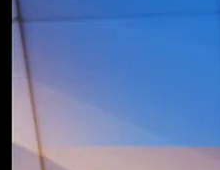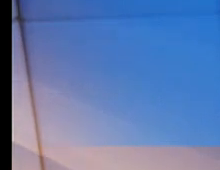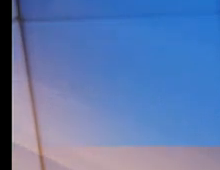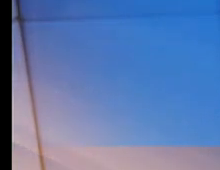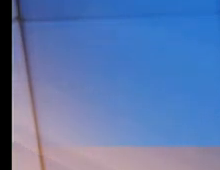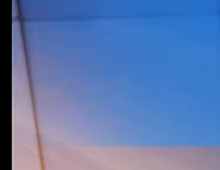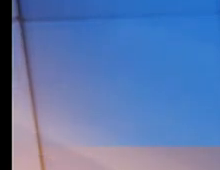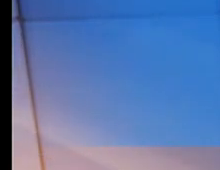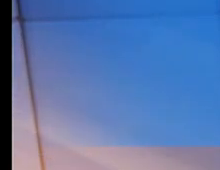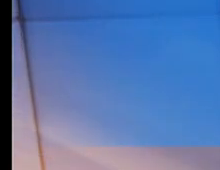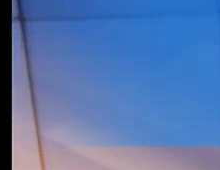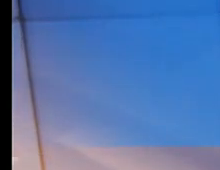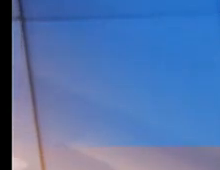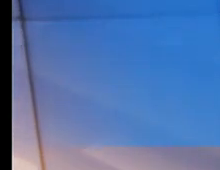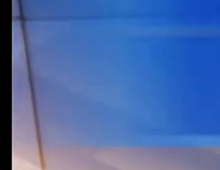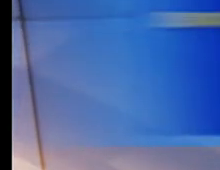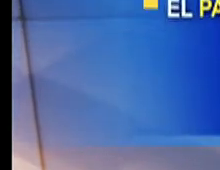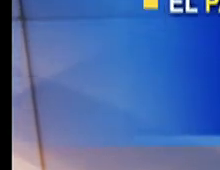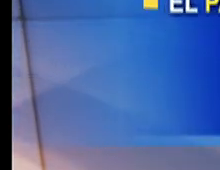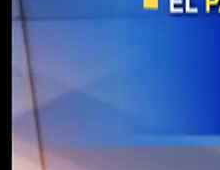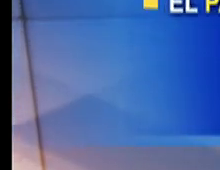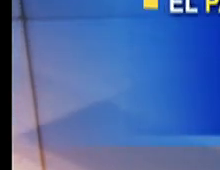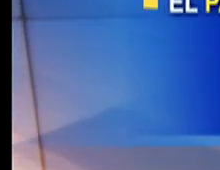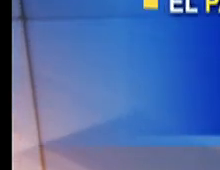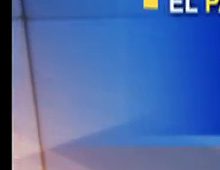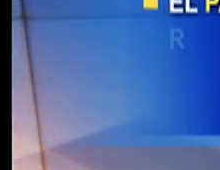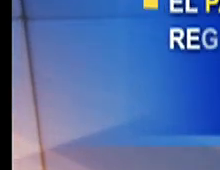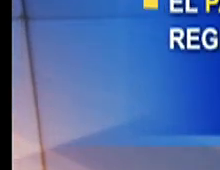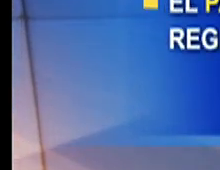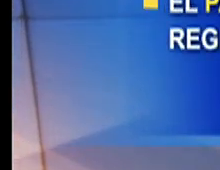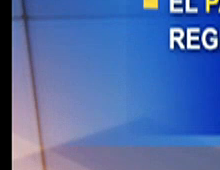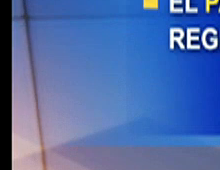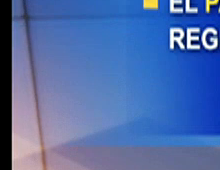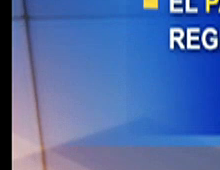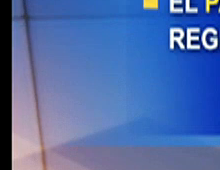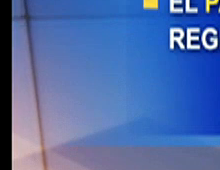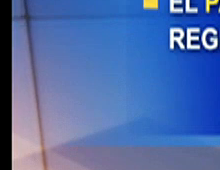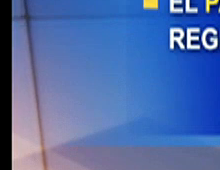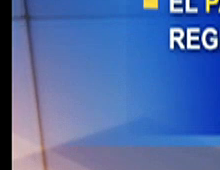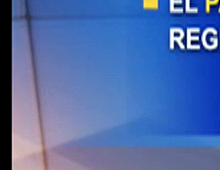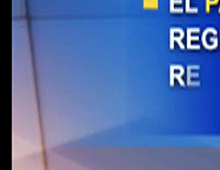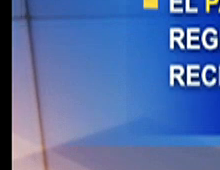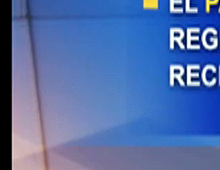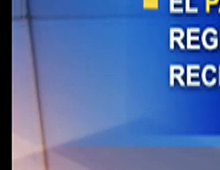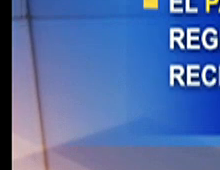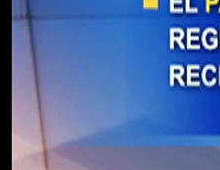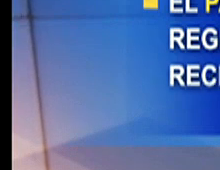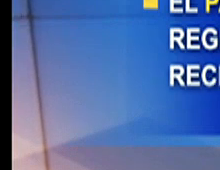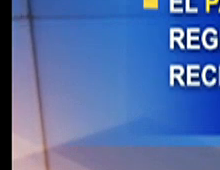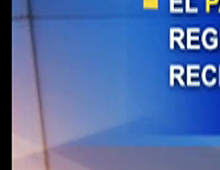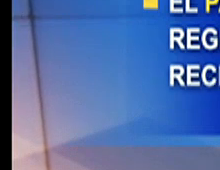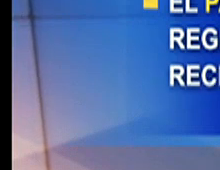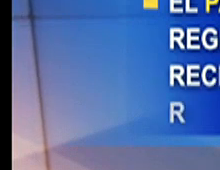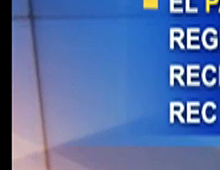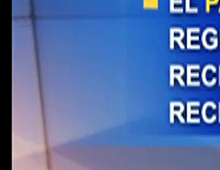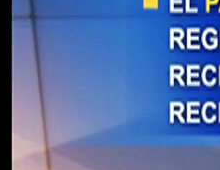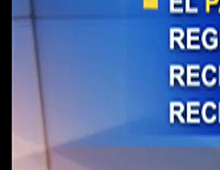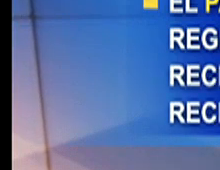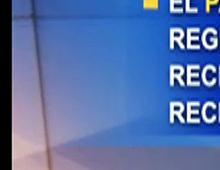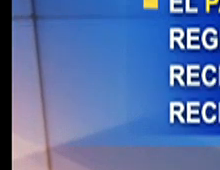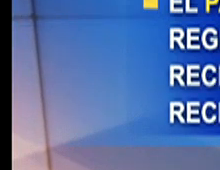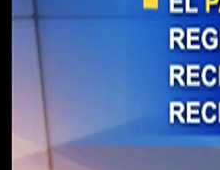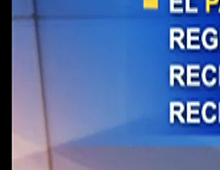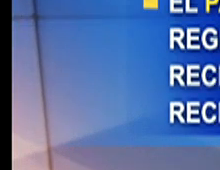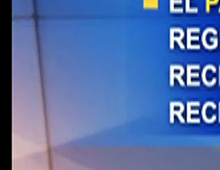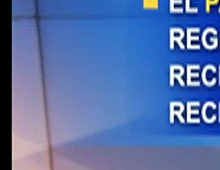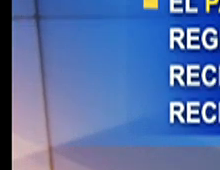mayores de 16 años. El padrón electoral es el segmento del registro que está en cada una de las juntas